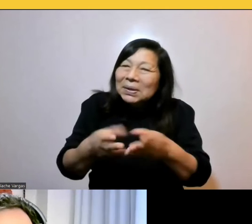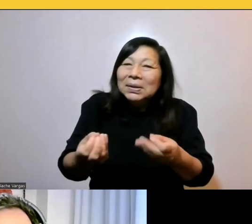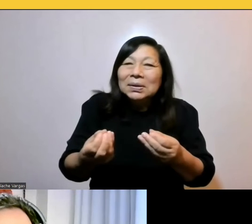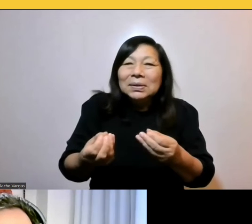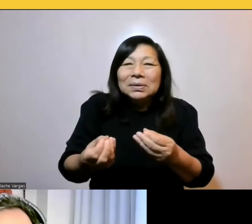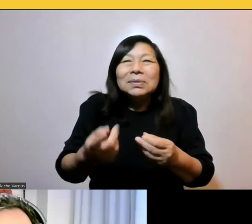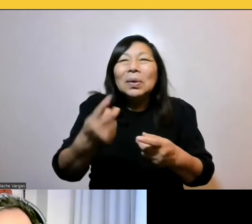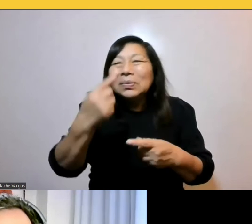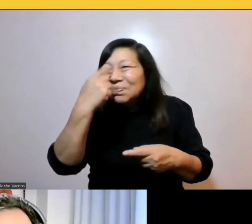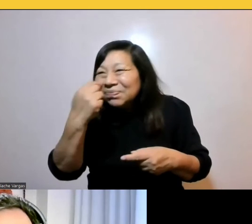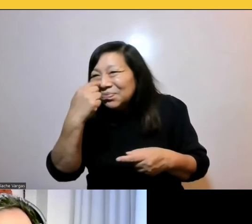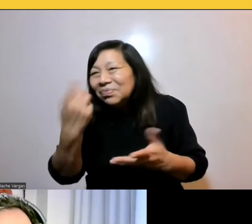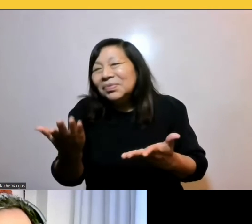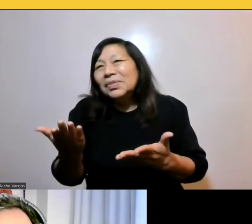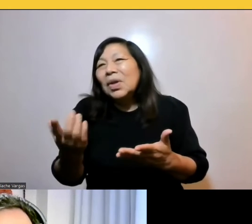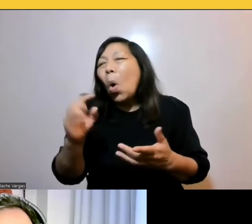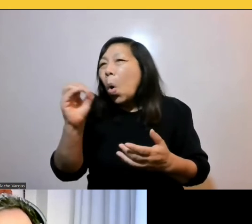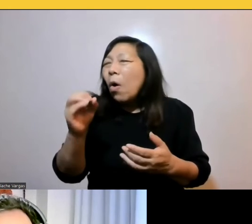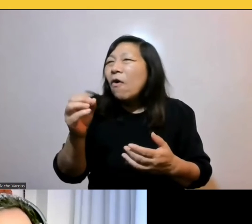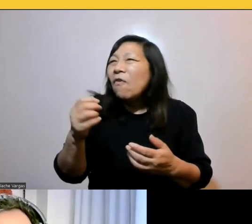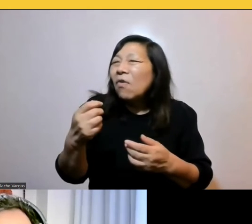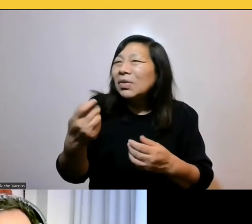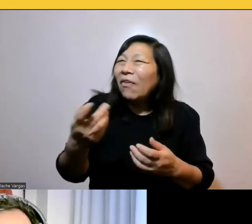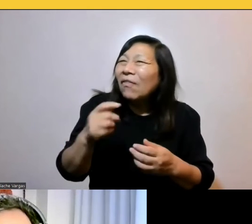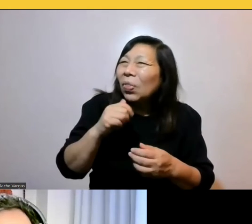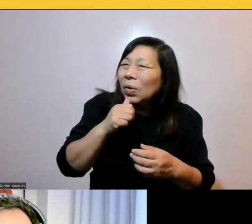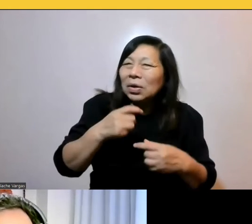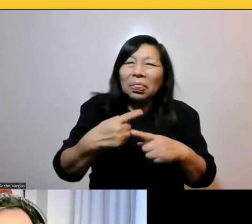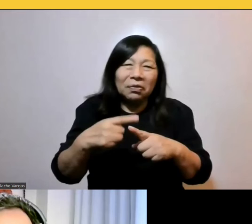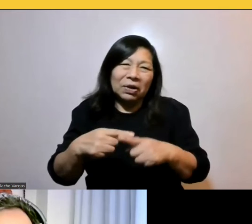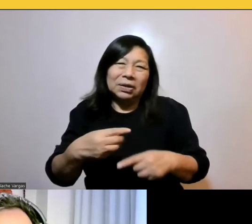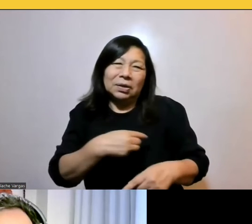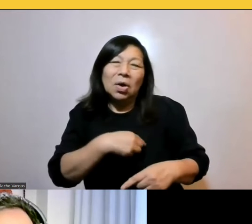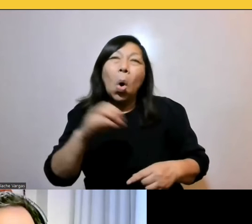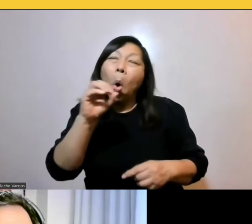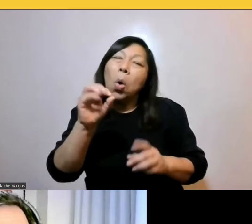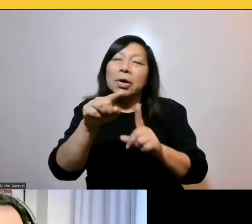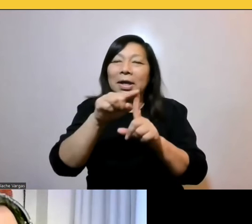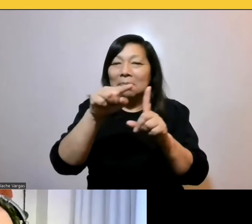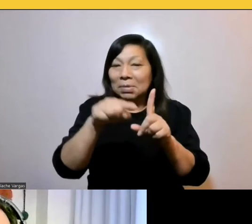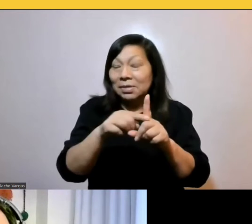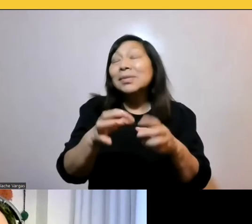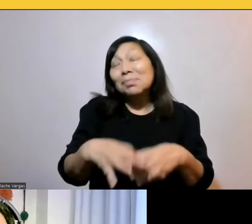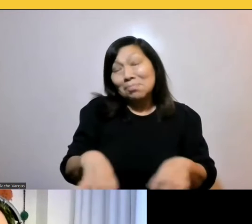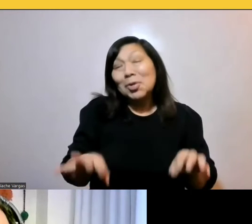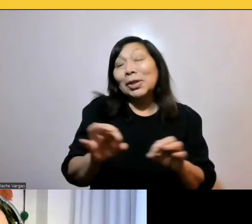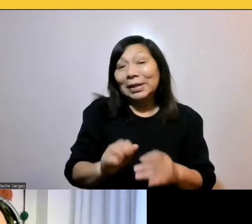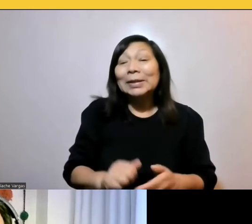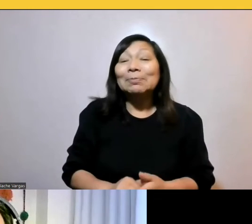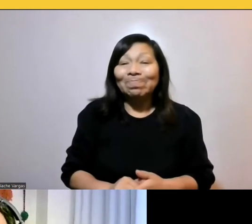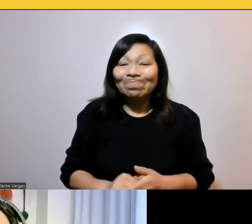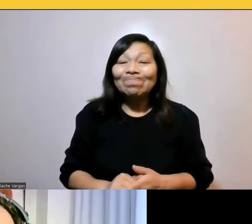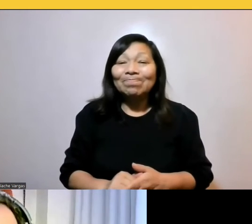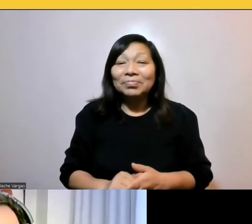ciclo menstrual, o de mamas, en general, ¿no? O embarazo. Eso es importante, ¿no? El tema